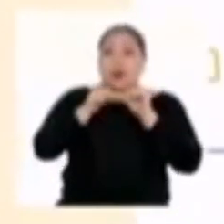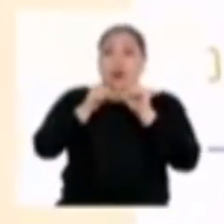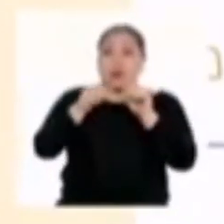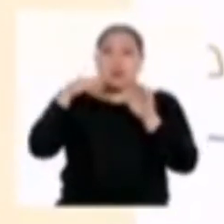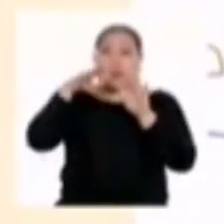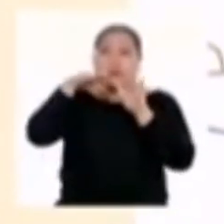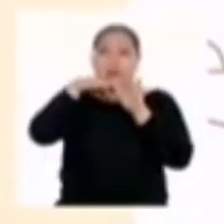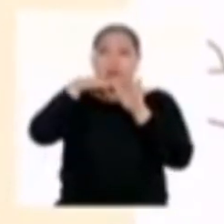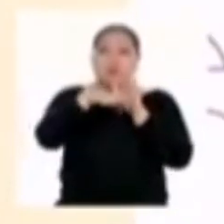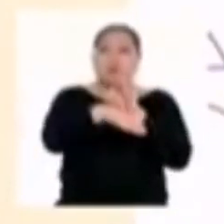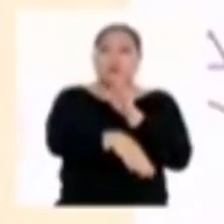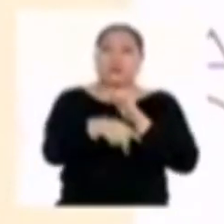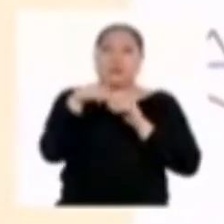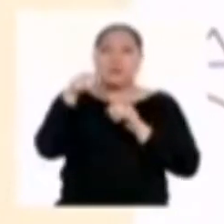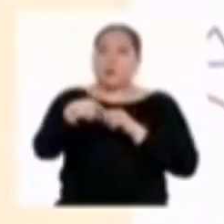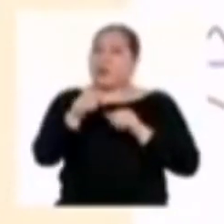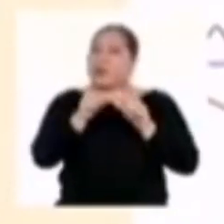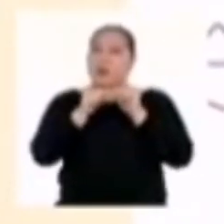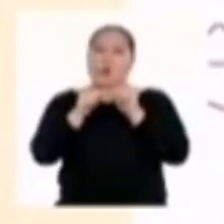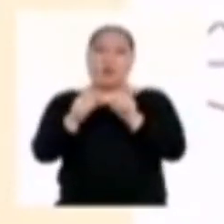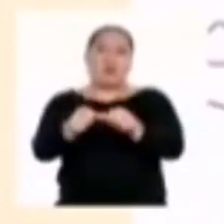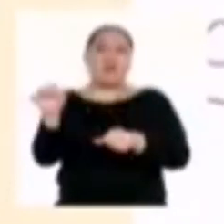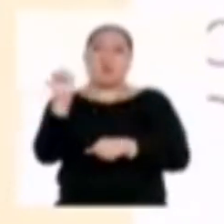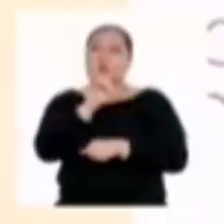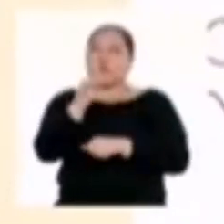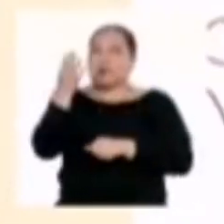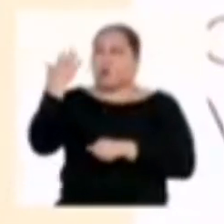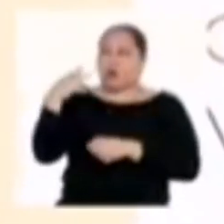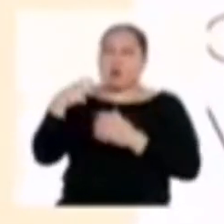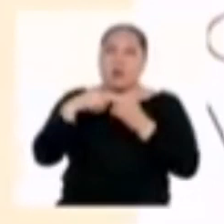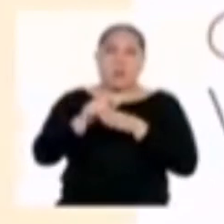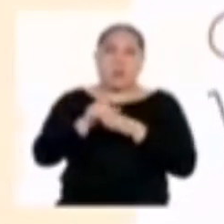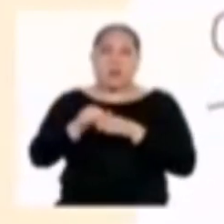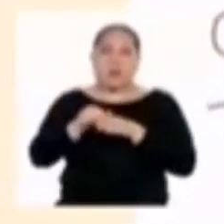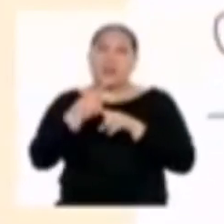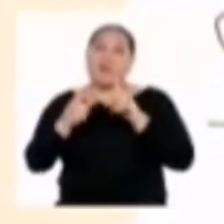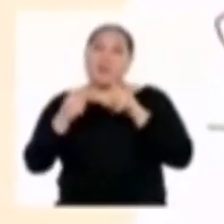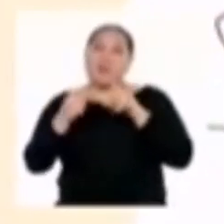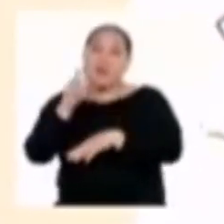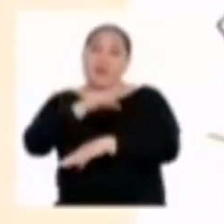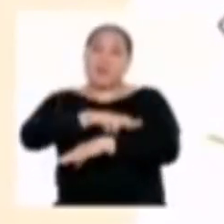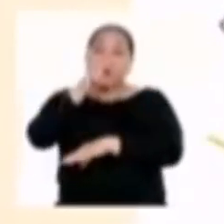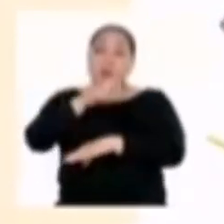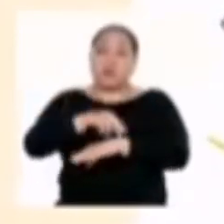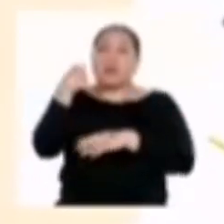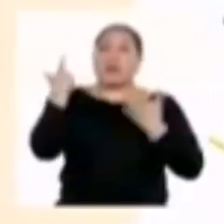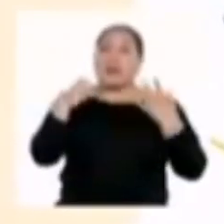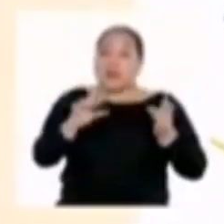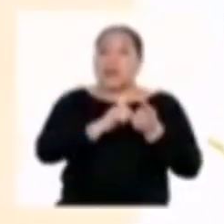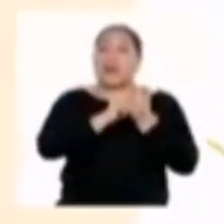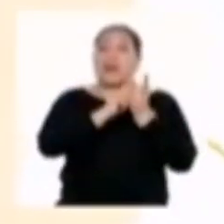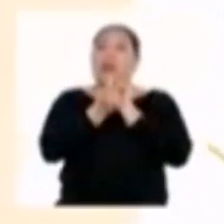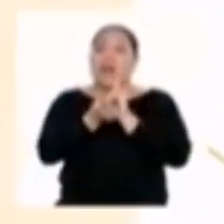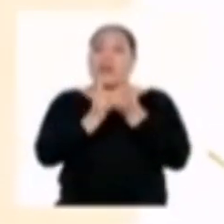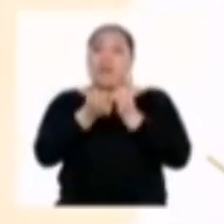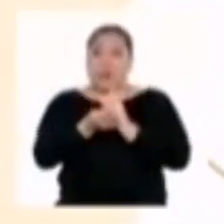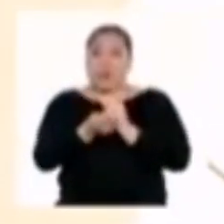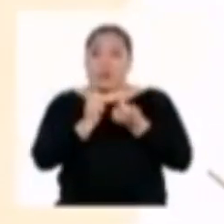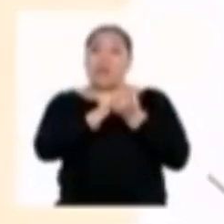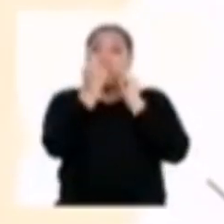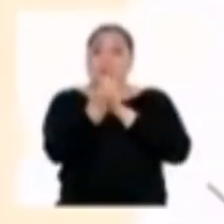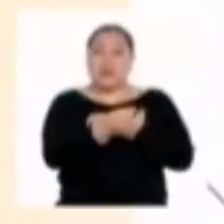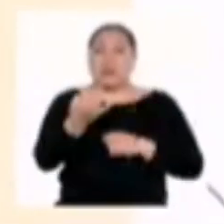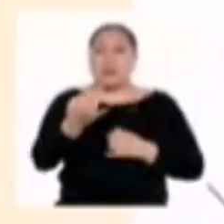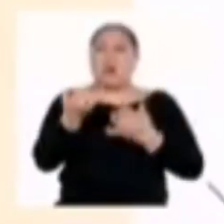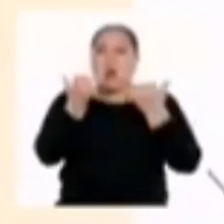se mantienen las prácticas y el modelo de desarrollo actual, salvo aquellas excepciones en regiones donde se empiece a generar cambios transformadores. Hoy